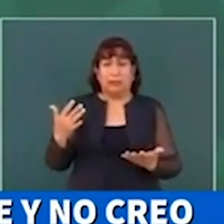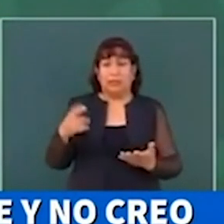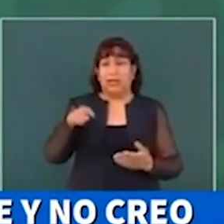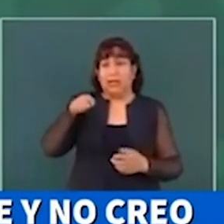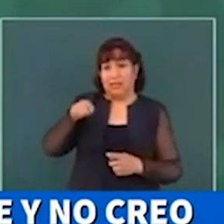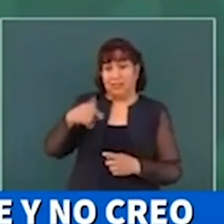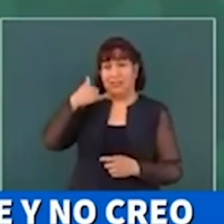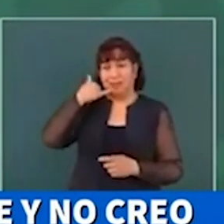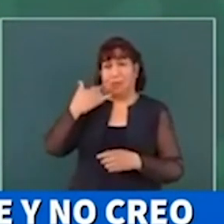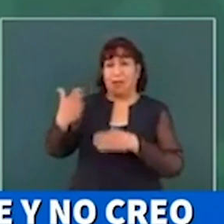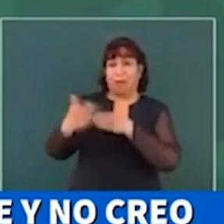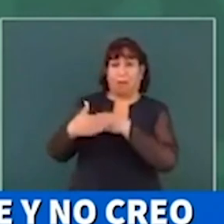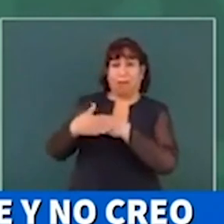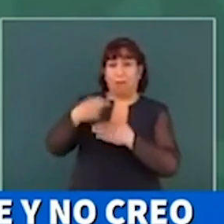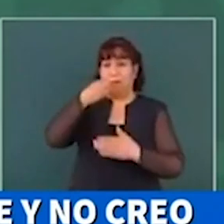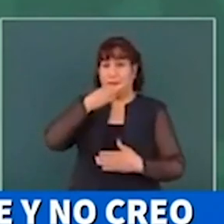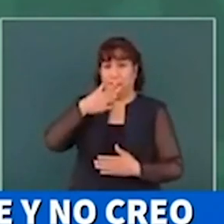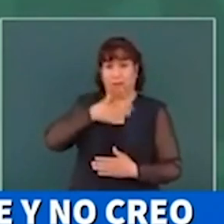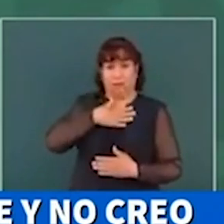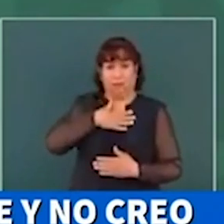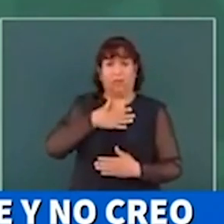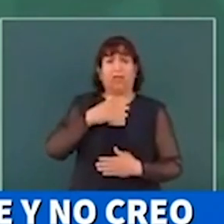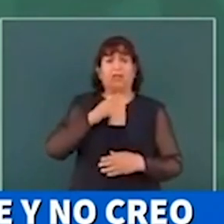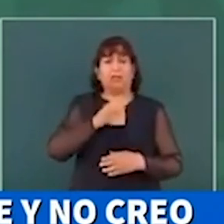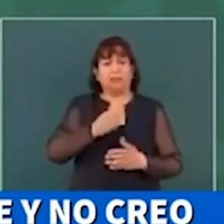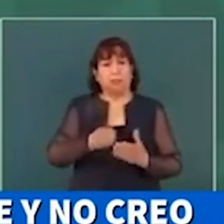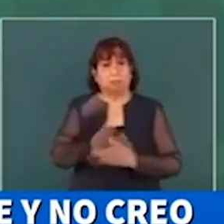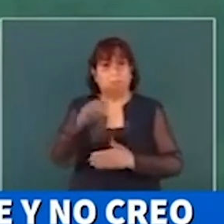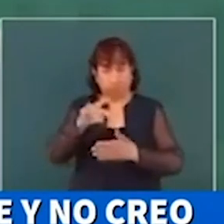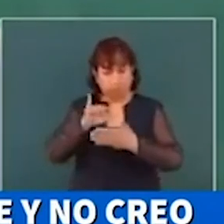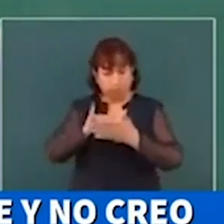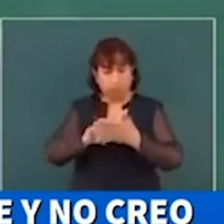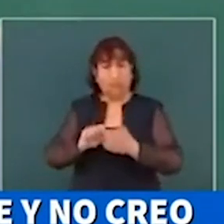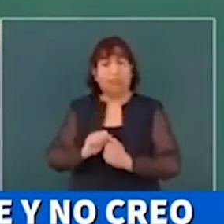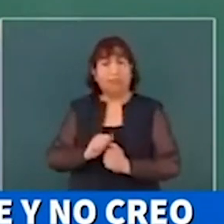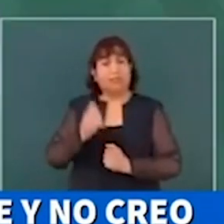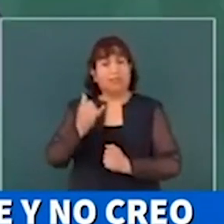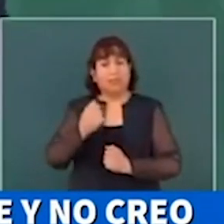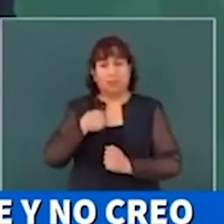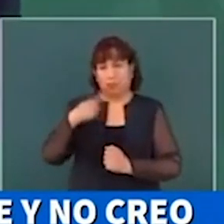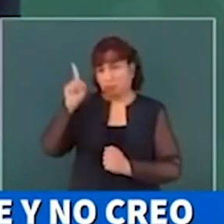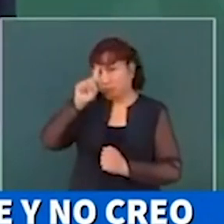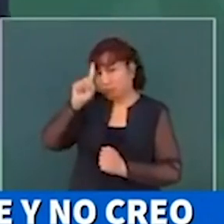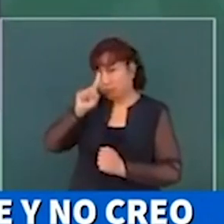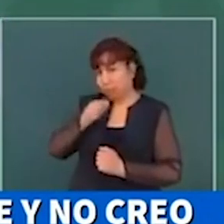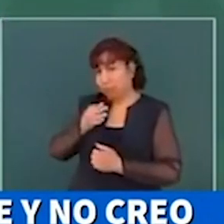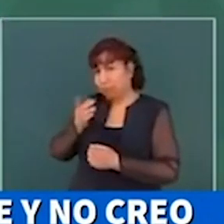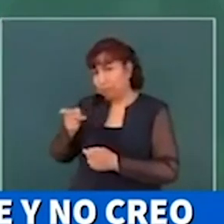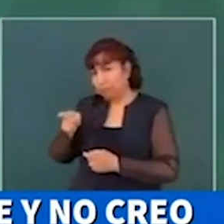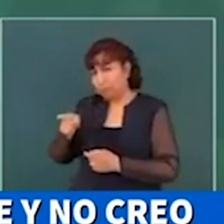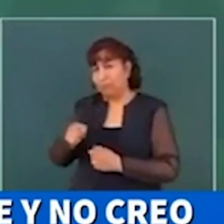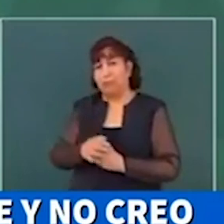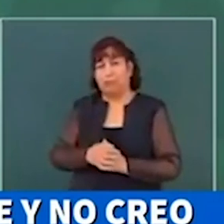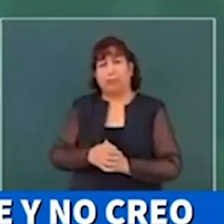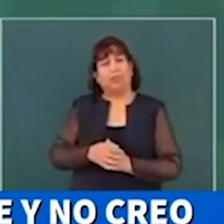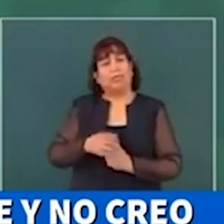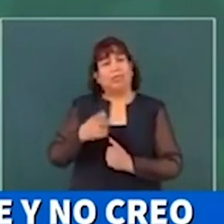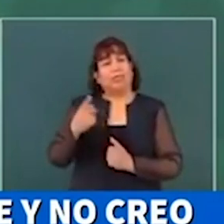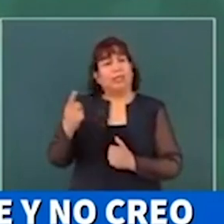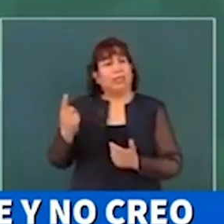donde le advertían que iban a salir estos videos, y le sugerí de